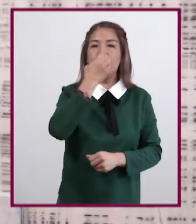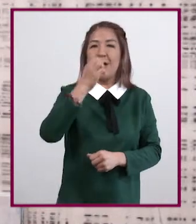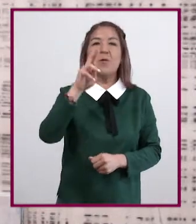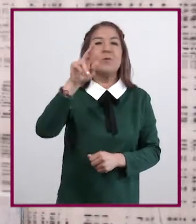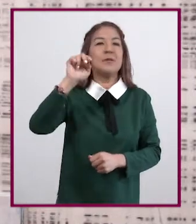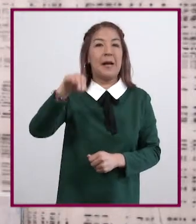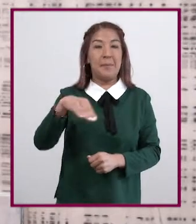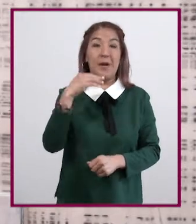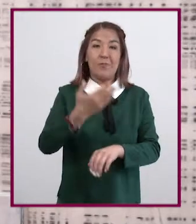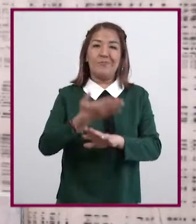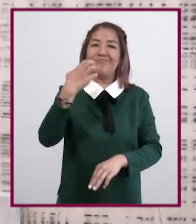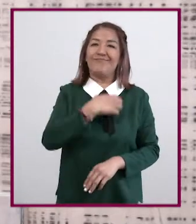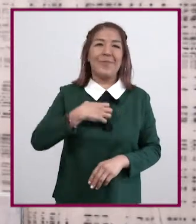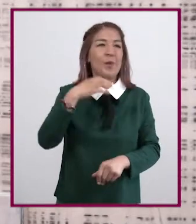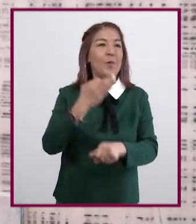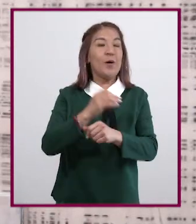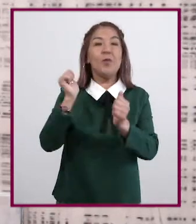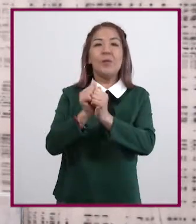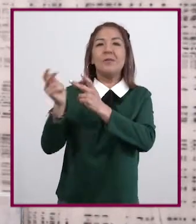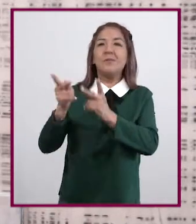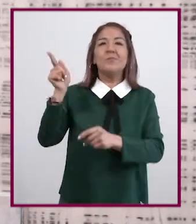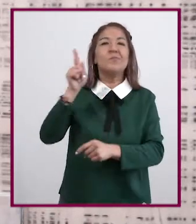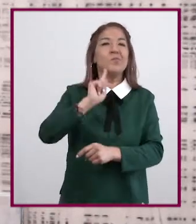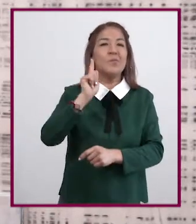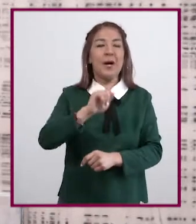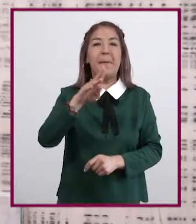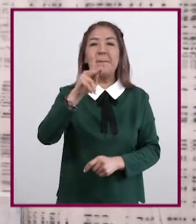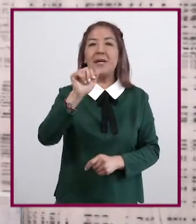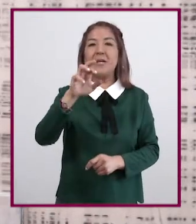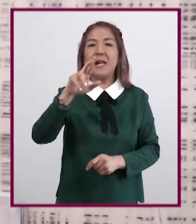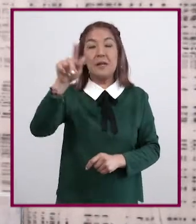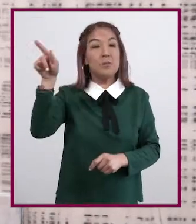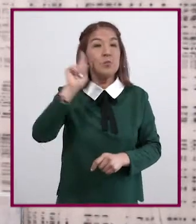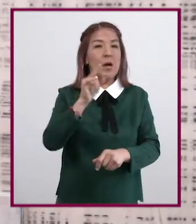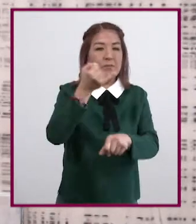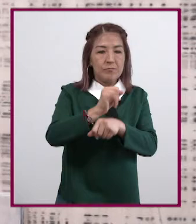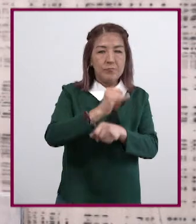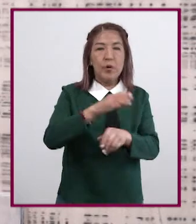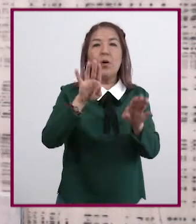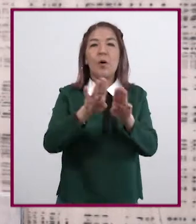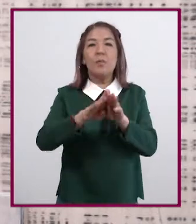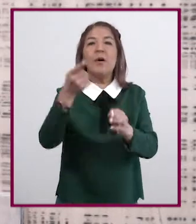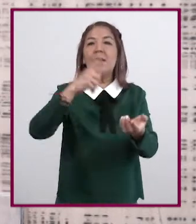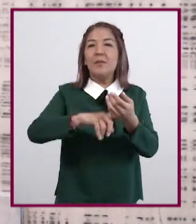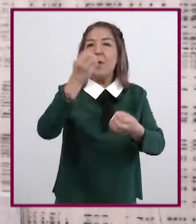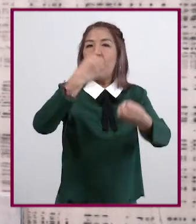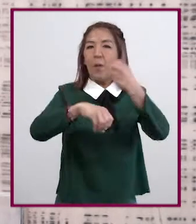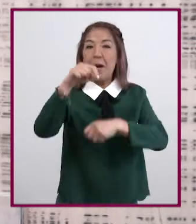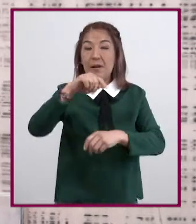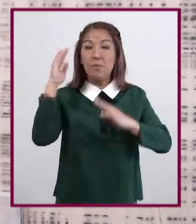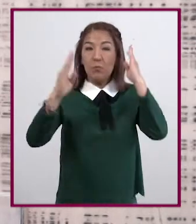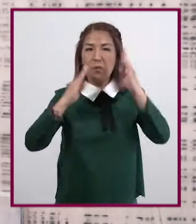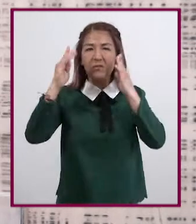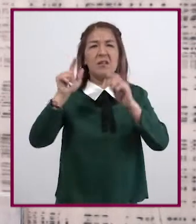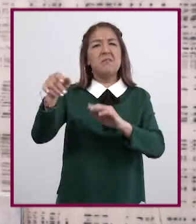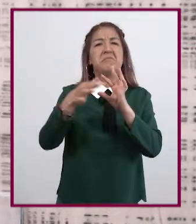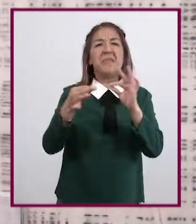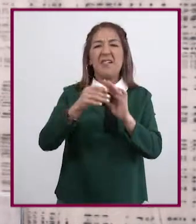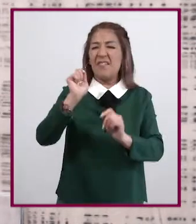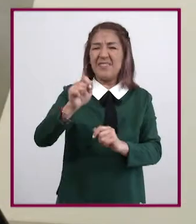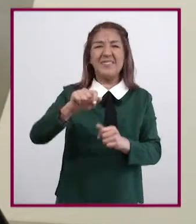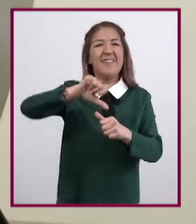emocionados porque hoy vamos a platicar con Pilar García, quien es curadora de la colección artística del museo y que nos va a platicar qué es eso del arte